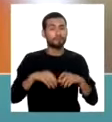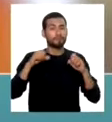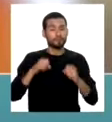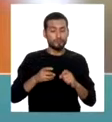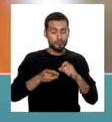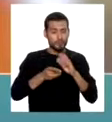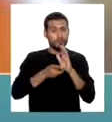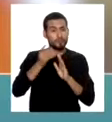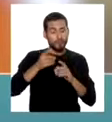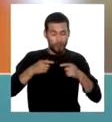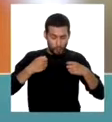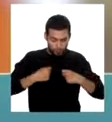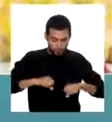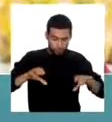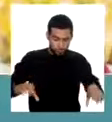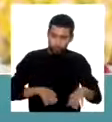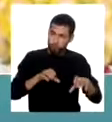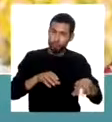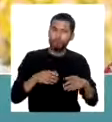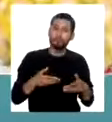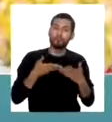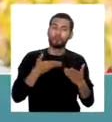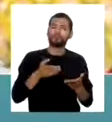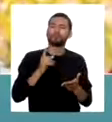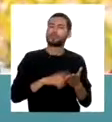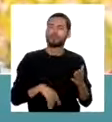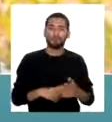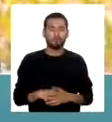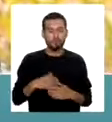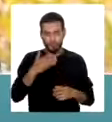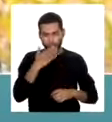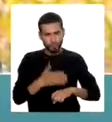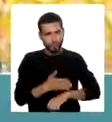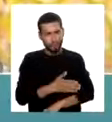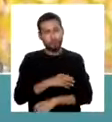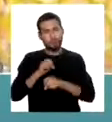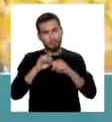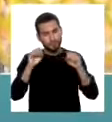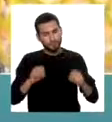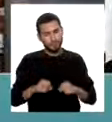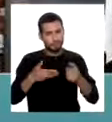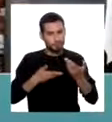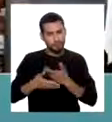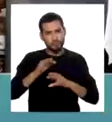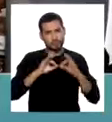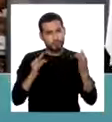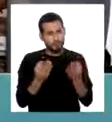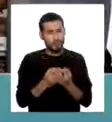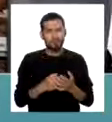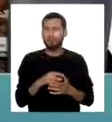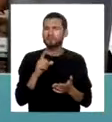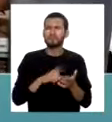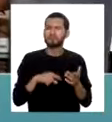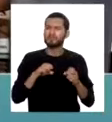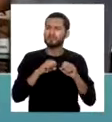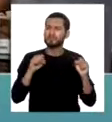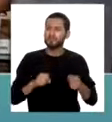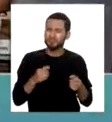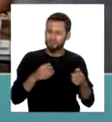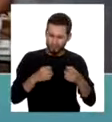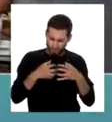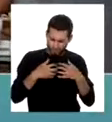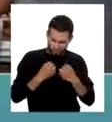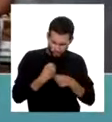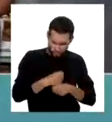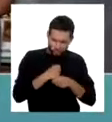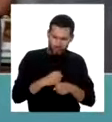el desarrollo productivo. Y esto se hace a través del mejoramiento del sistema de producción familiar. ¿Y qué cosa es el sistema de producción